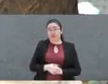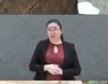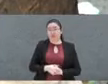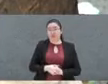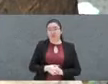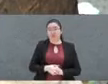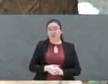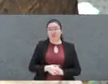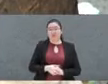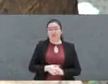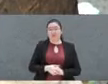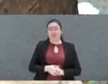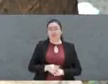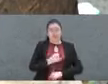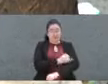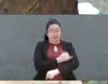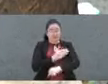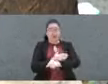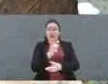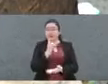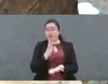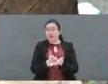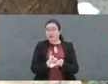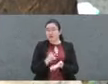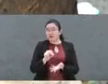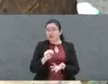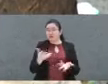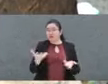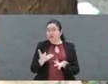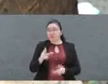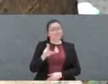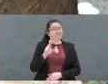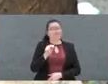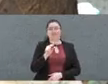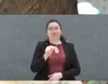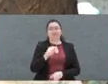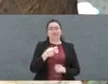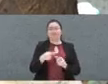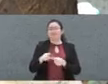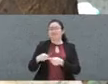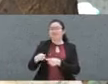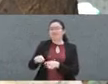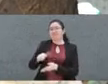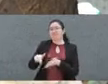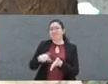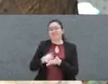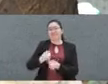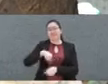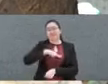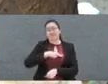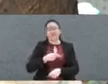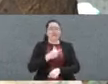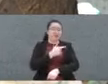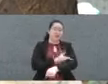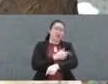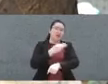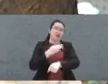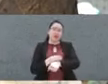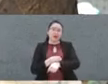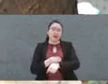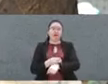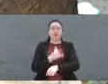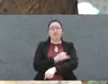zona de Iztacalco, de la alcaldía de Iztacalco. Lo aplicamos en la Gustavo Amadero, en